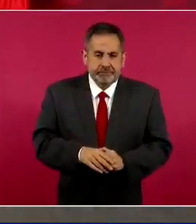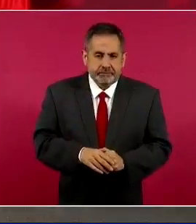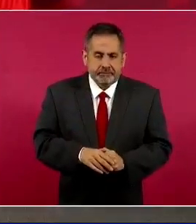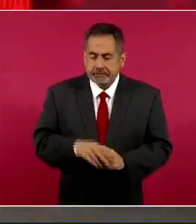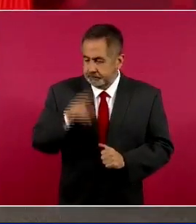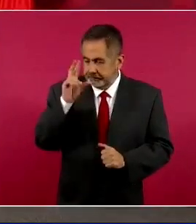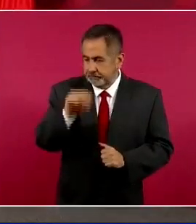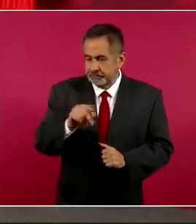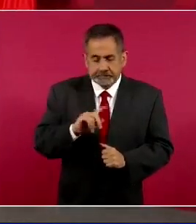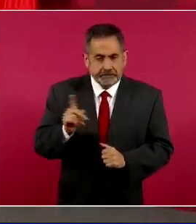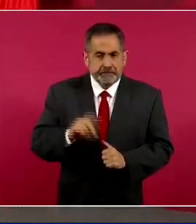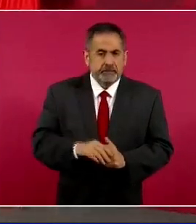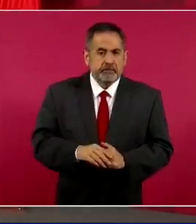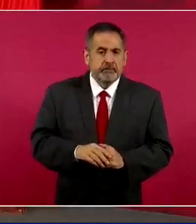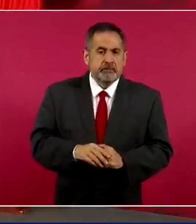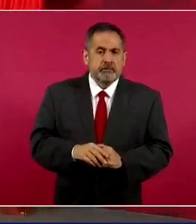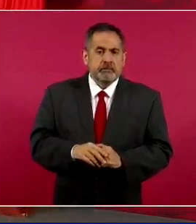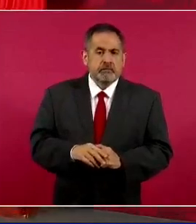No